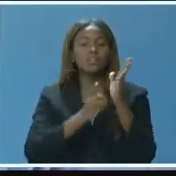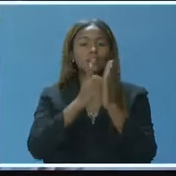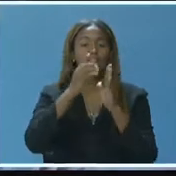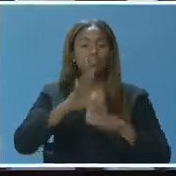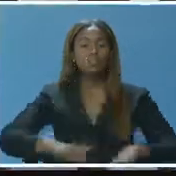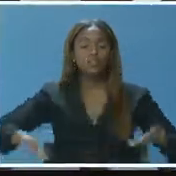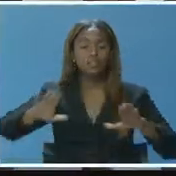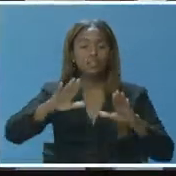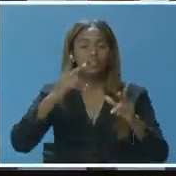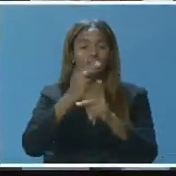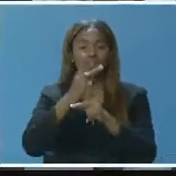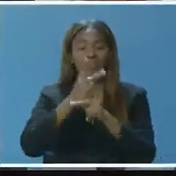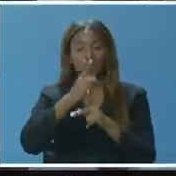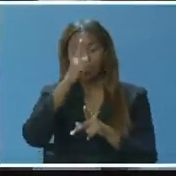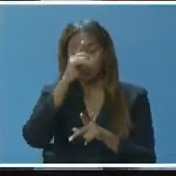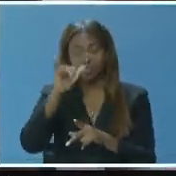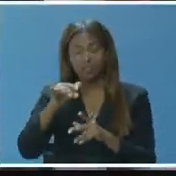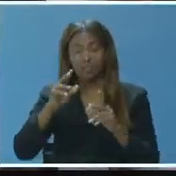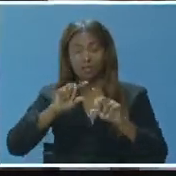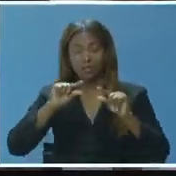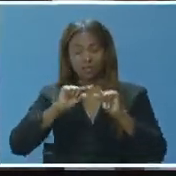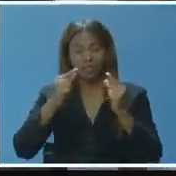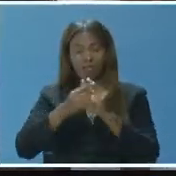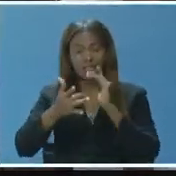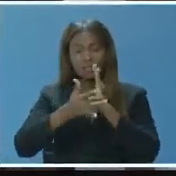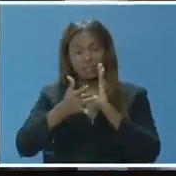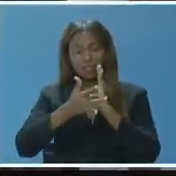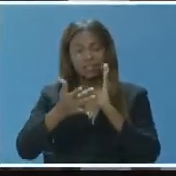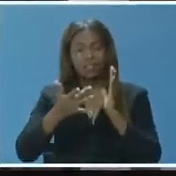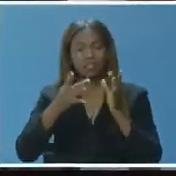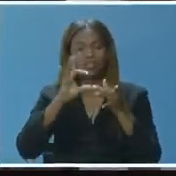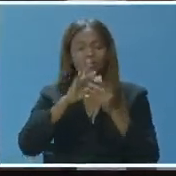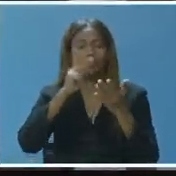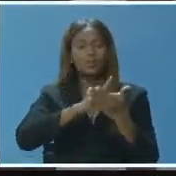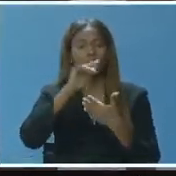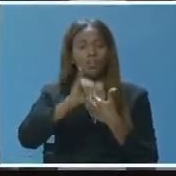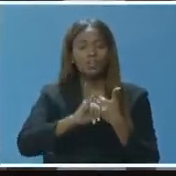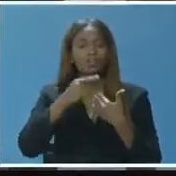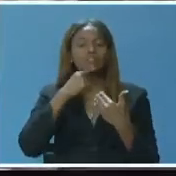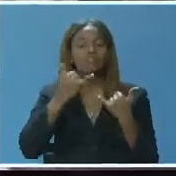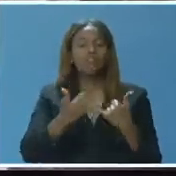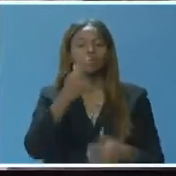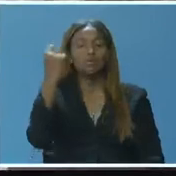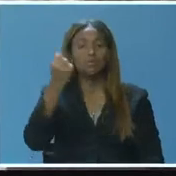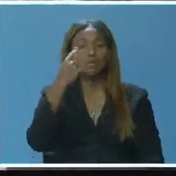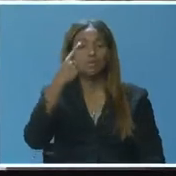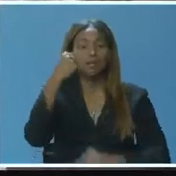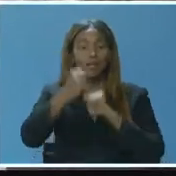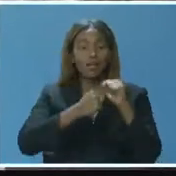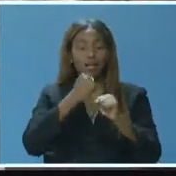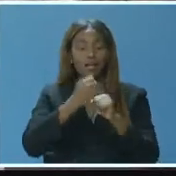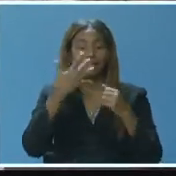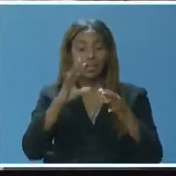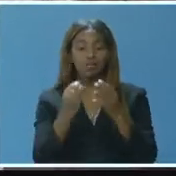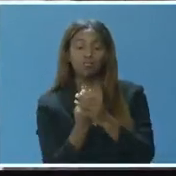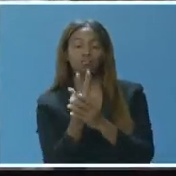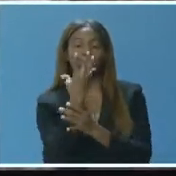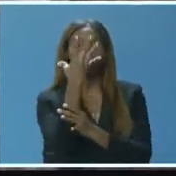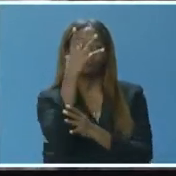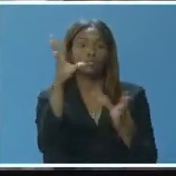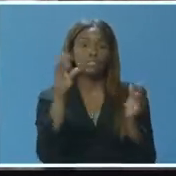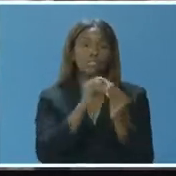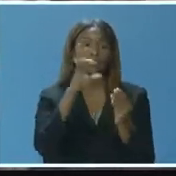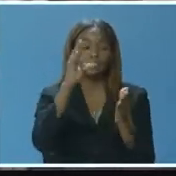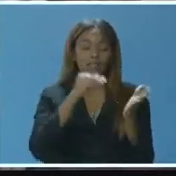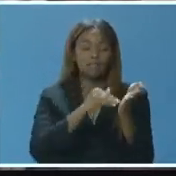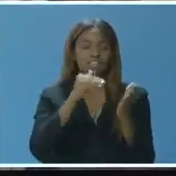y la reforestación del país, la Unidad Técnica de Proyectos Agroforestales afirmó este martes que en un año han sembrado alrededor de 7